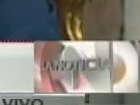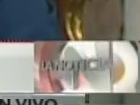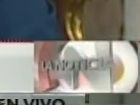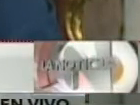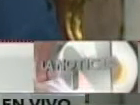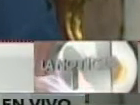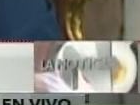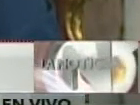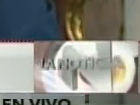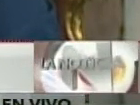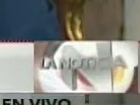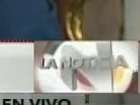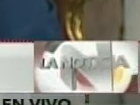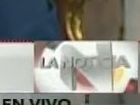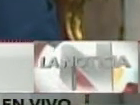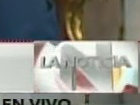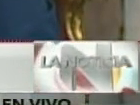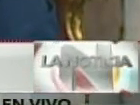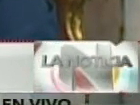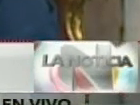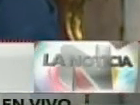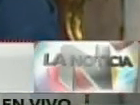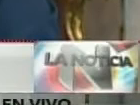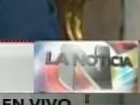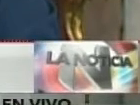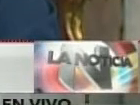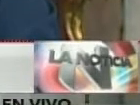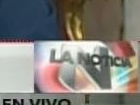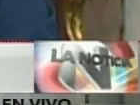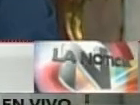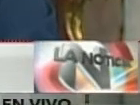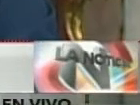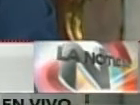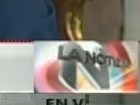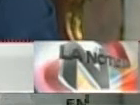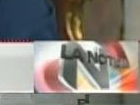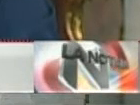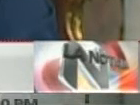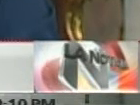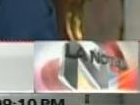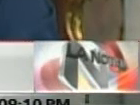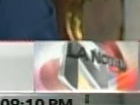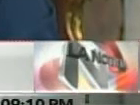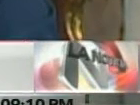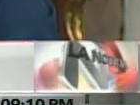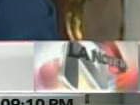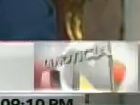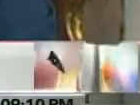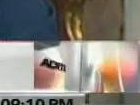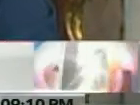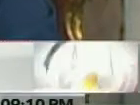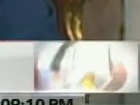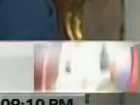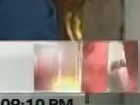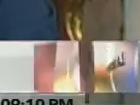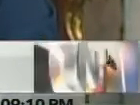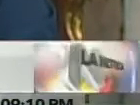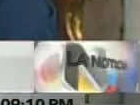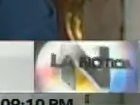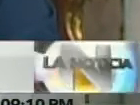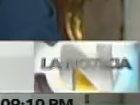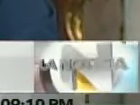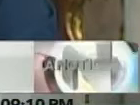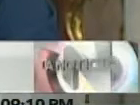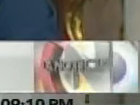literaria, cinematográfica, que ya ustedes son expertos en hacer, súmenle producir caraota,